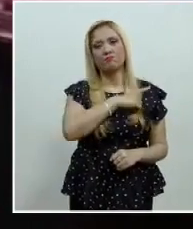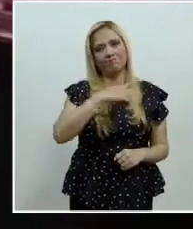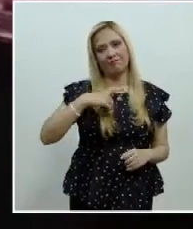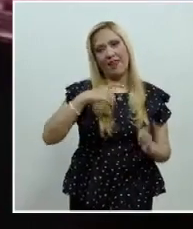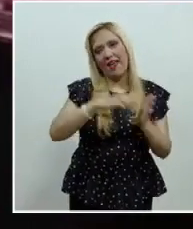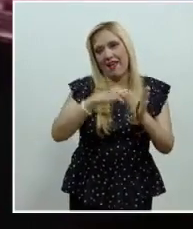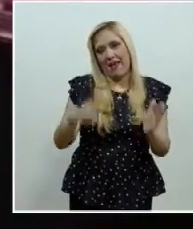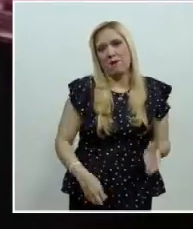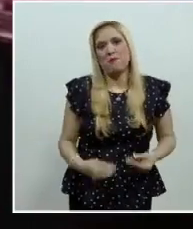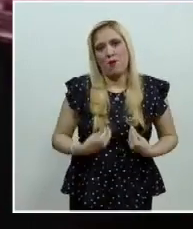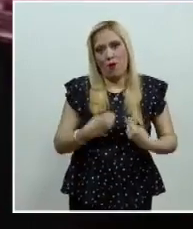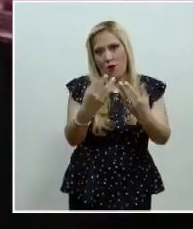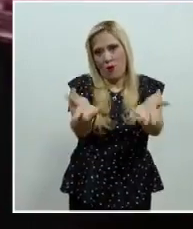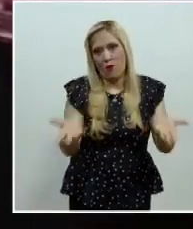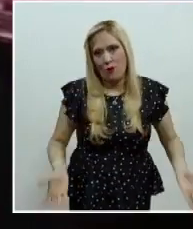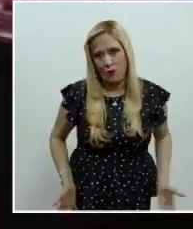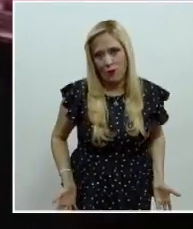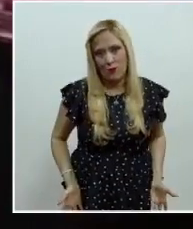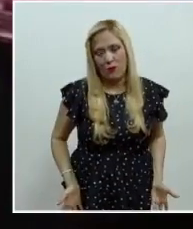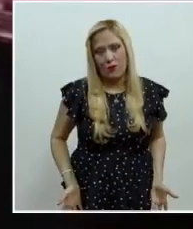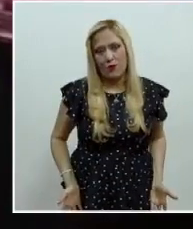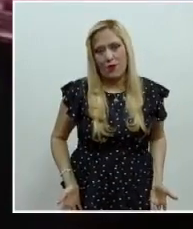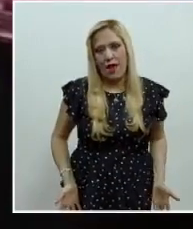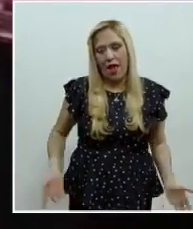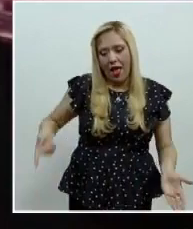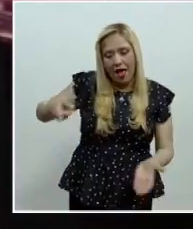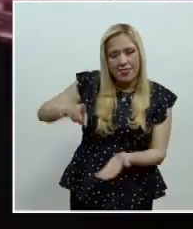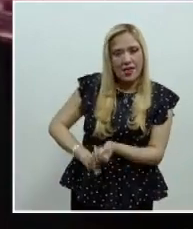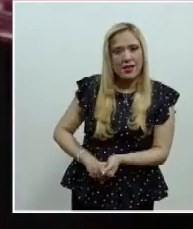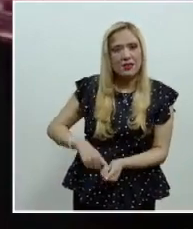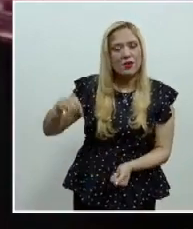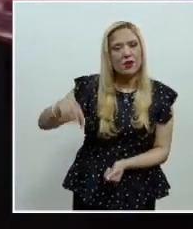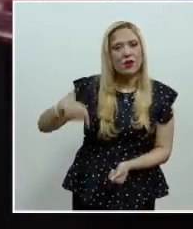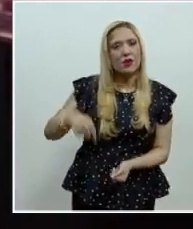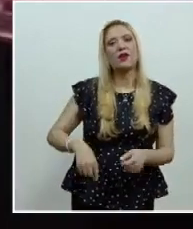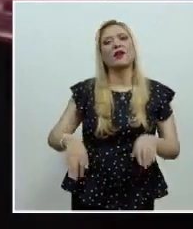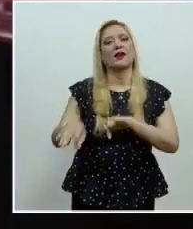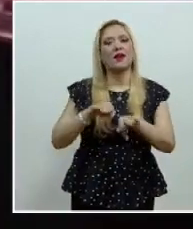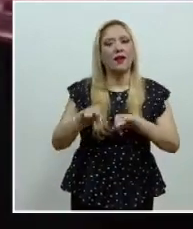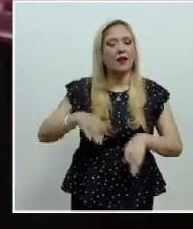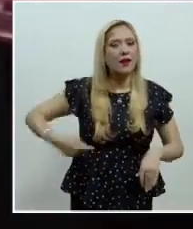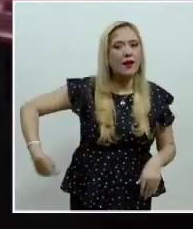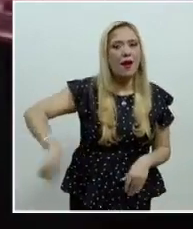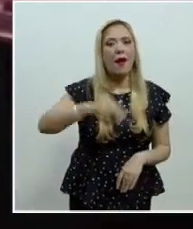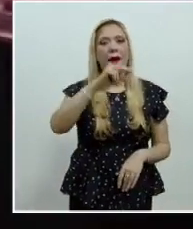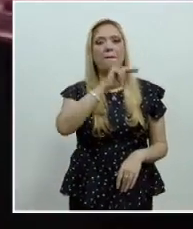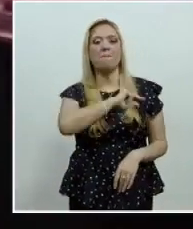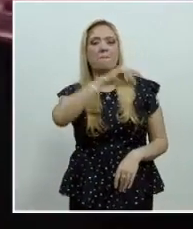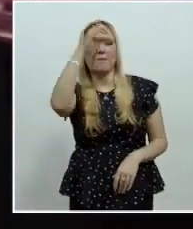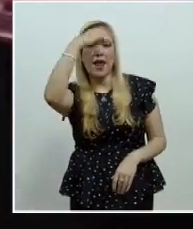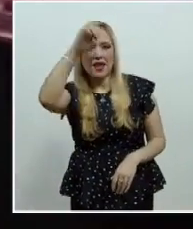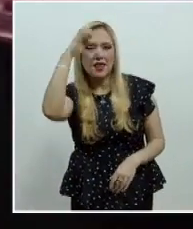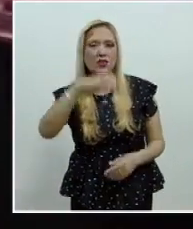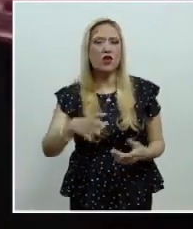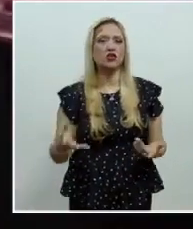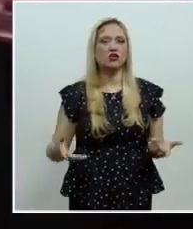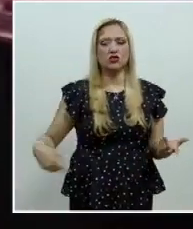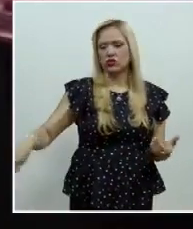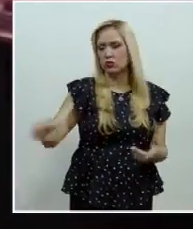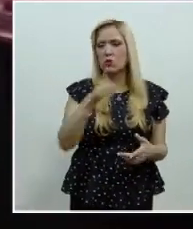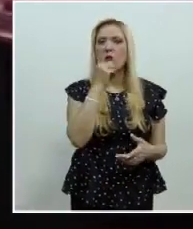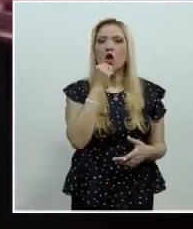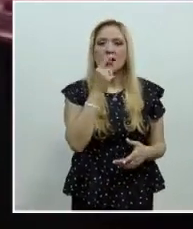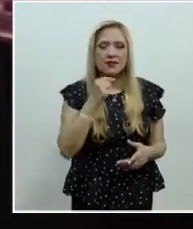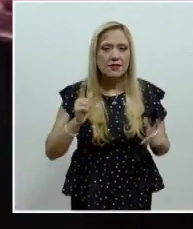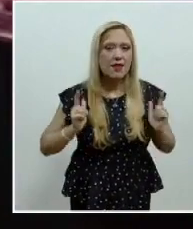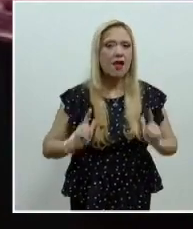con el ejemplo. Entonces, internamente nuestras estructuras, nuestras trabajadoras, nuestros peritos, peritas, nuestras